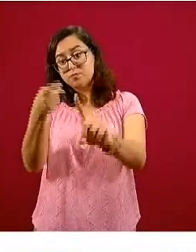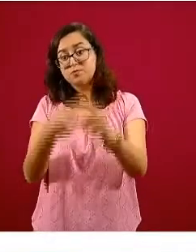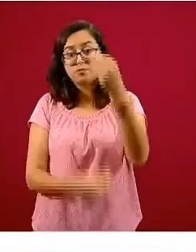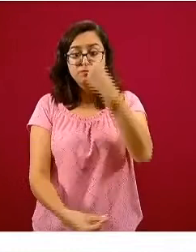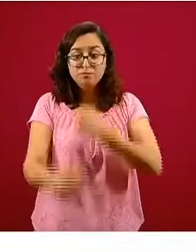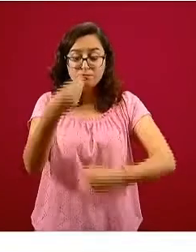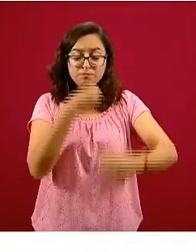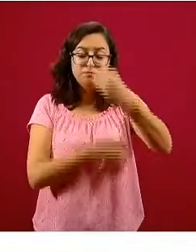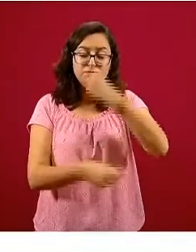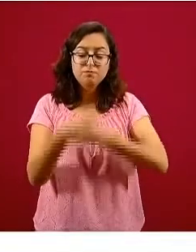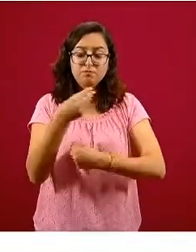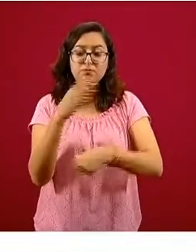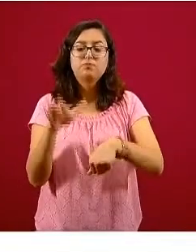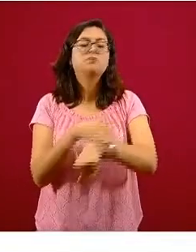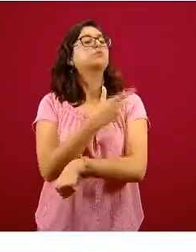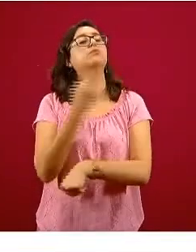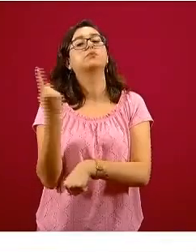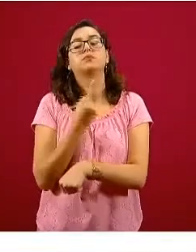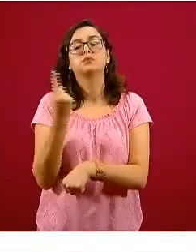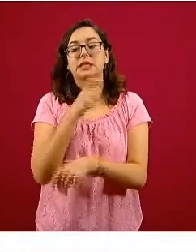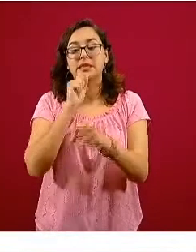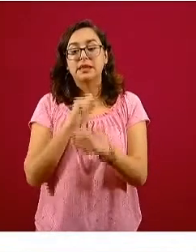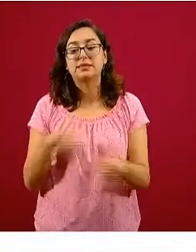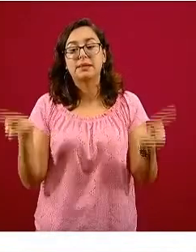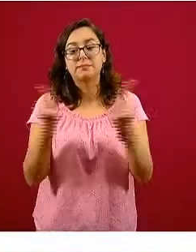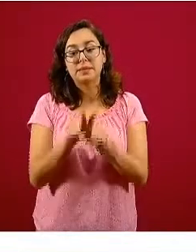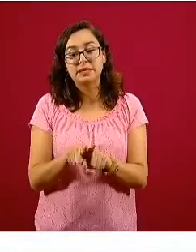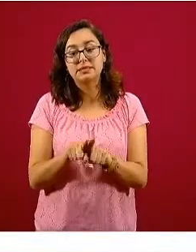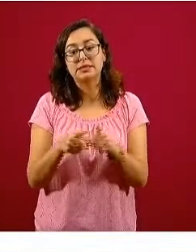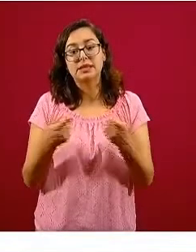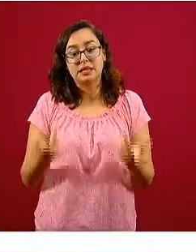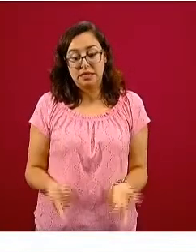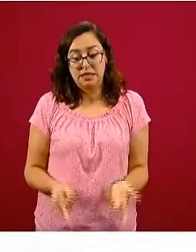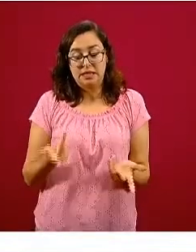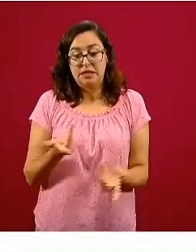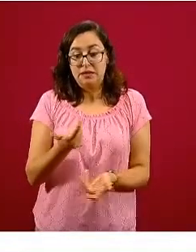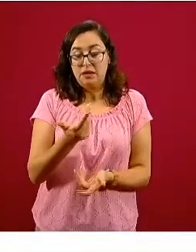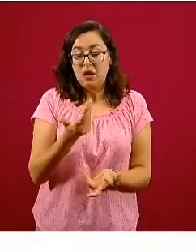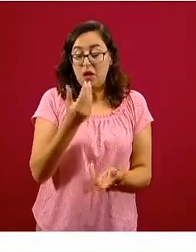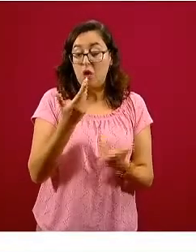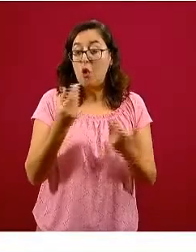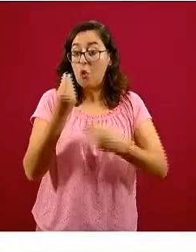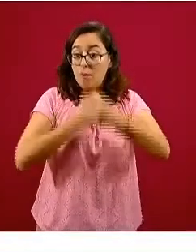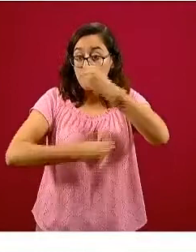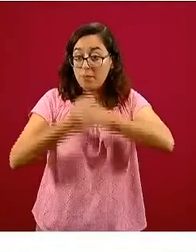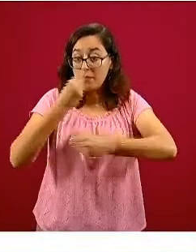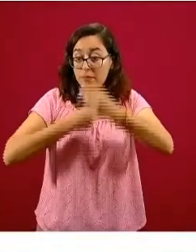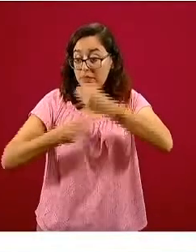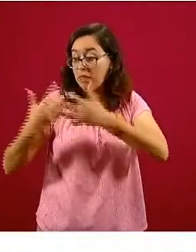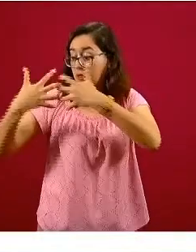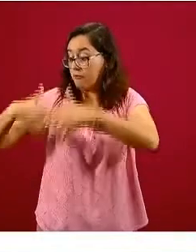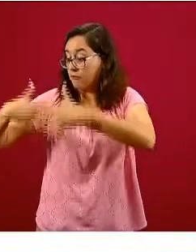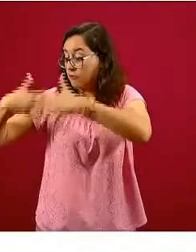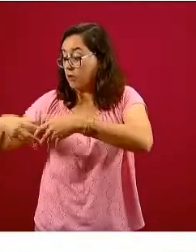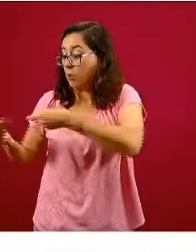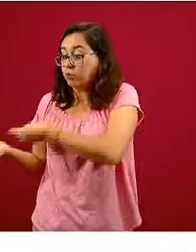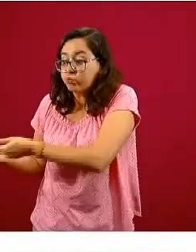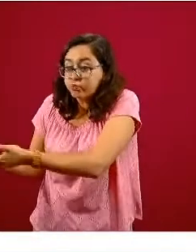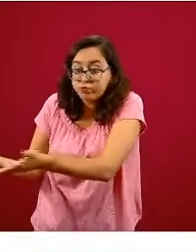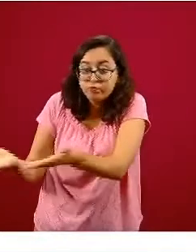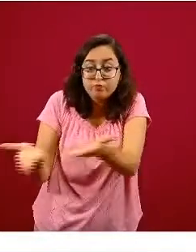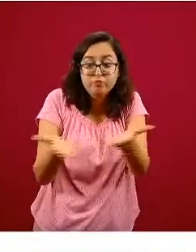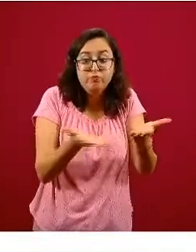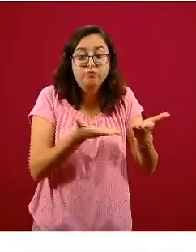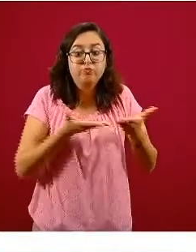metas alimentarias se definen también qué tiene que hacer el sistema alimentario para proporcionar a la